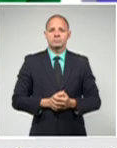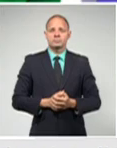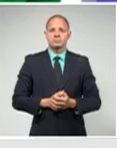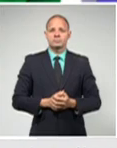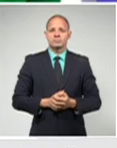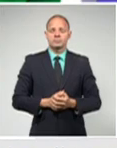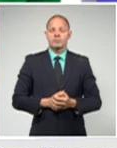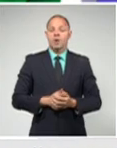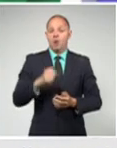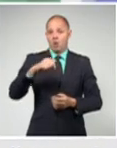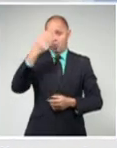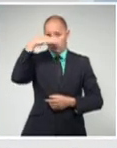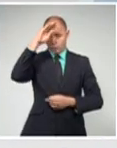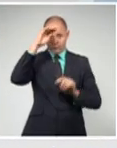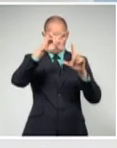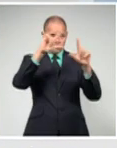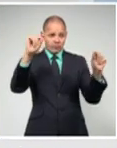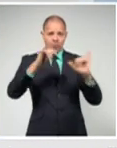amanece con